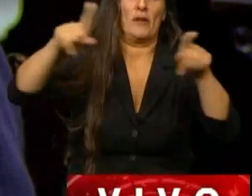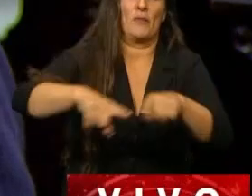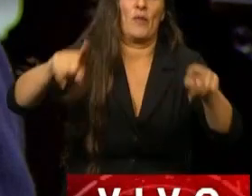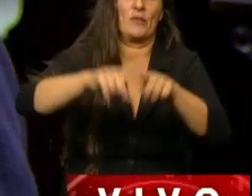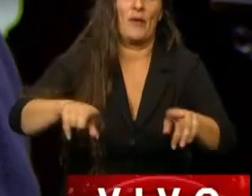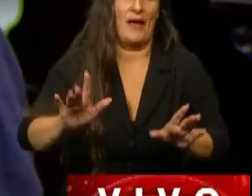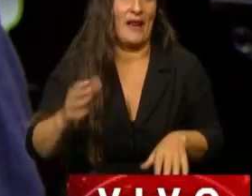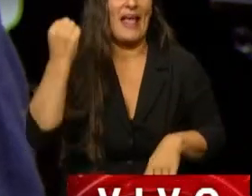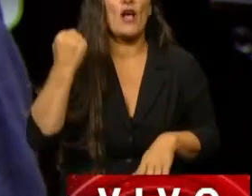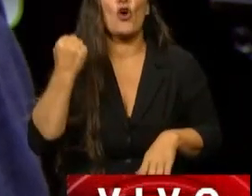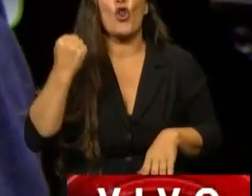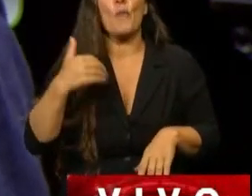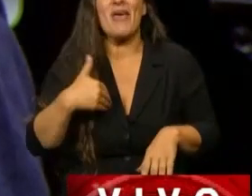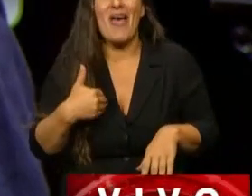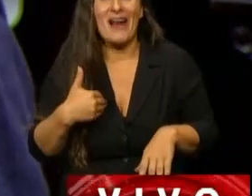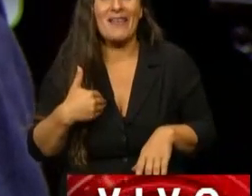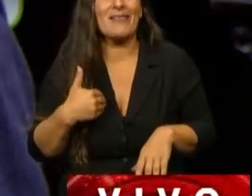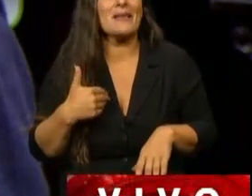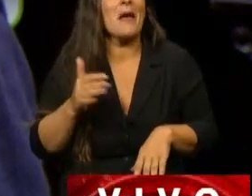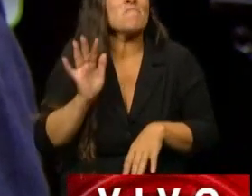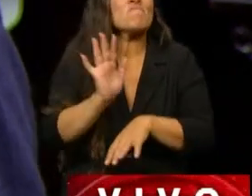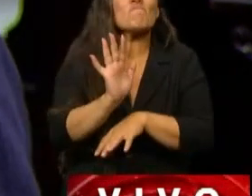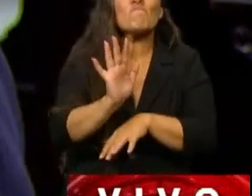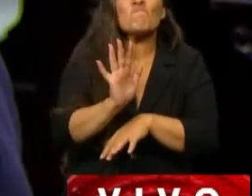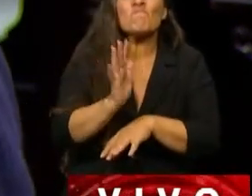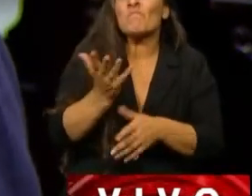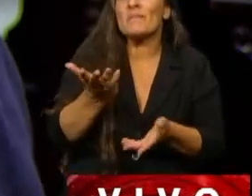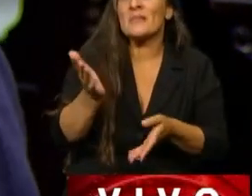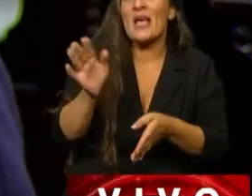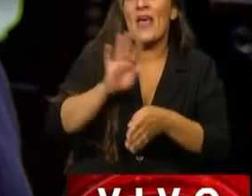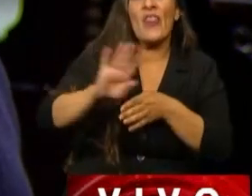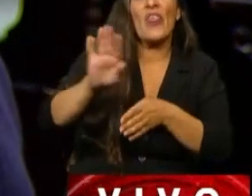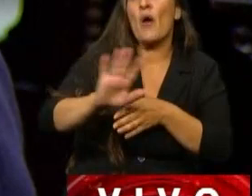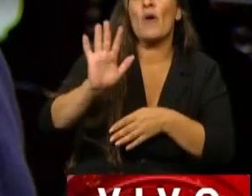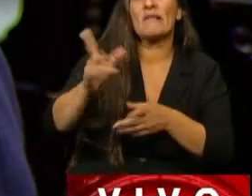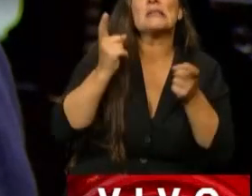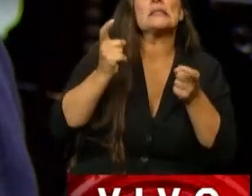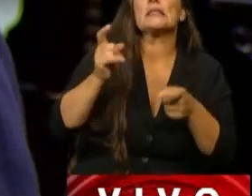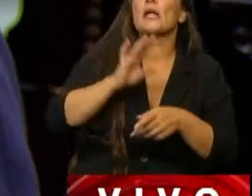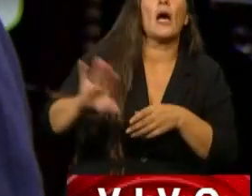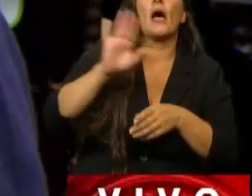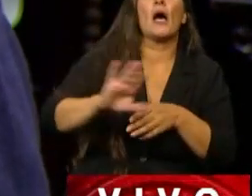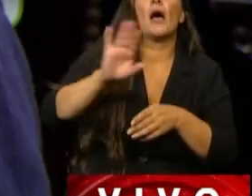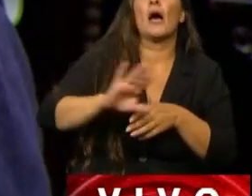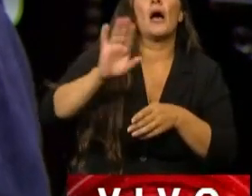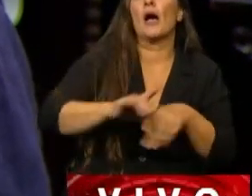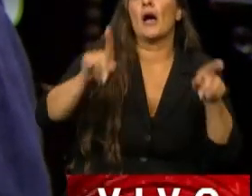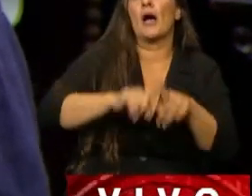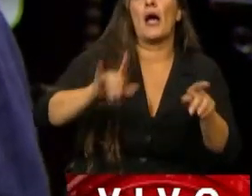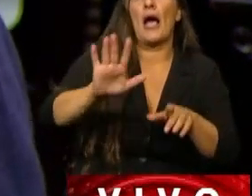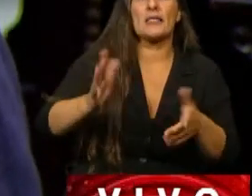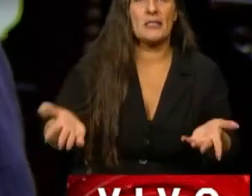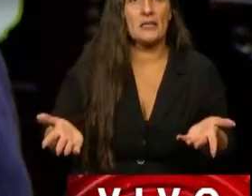economía, nuestro Estado parecieran ser deuda intensivo. Y entonces por eso